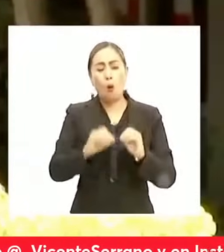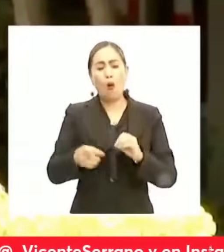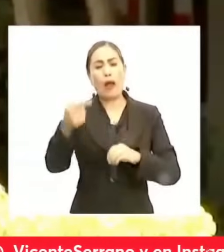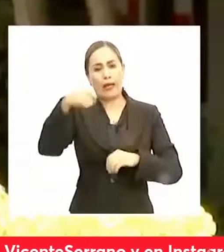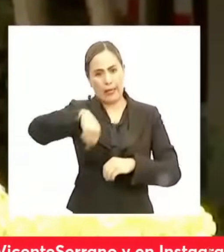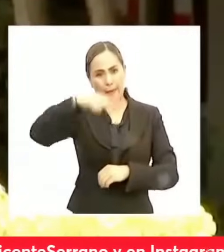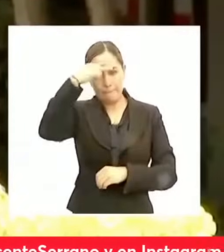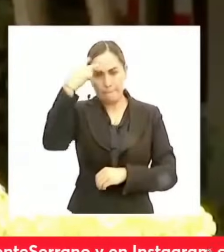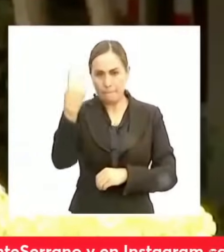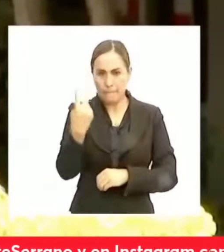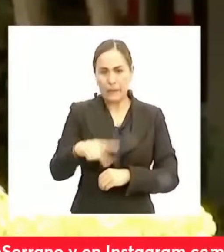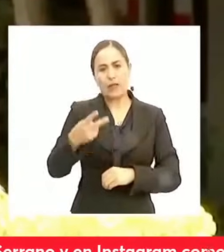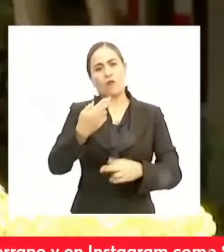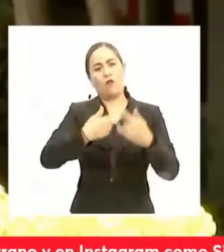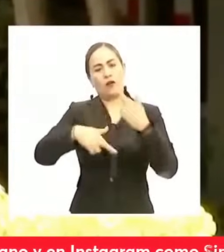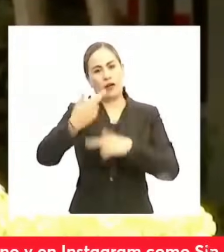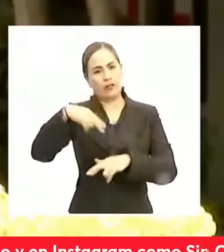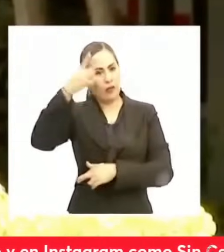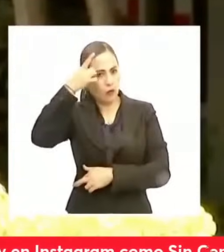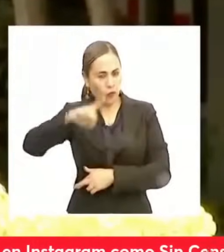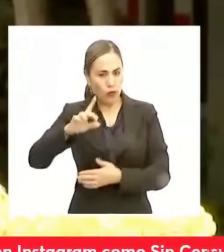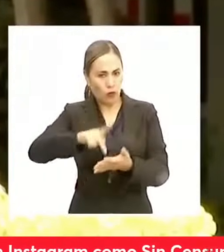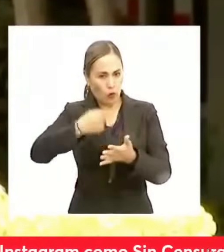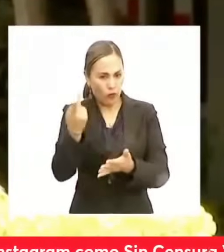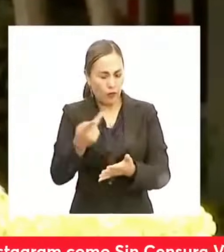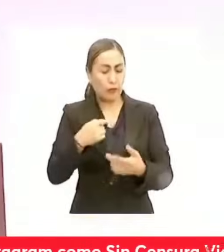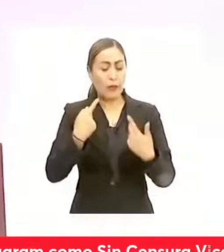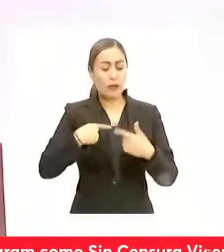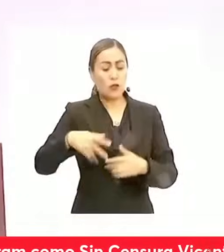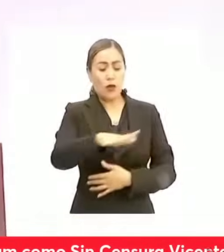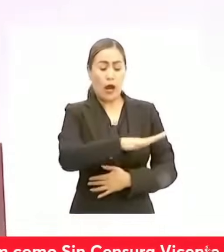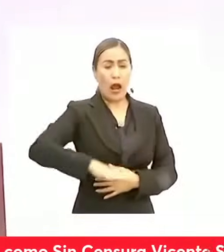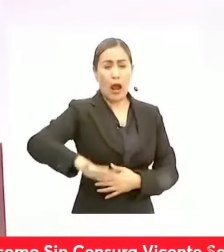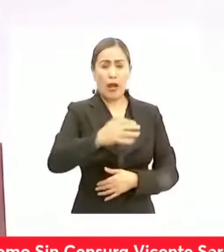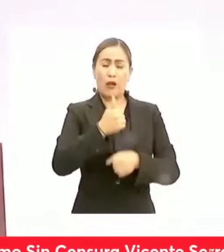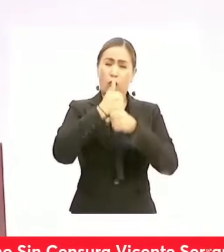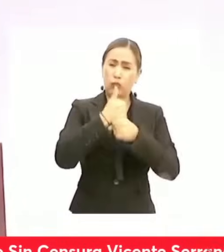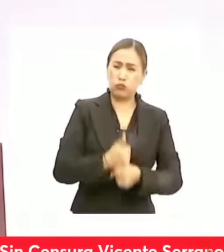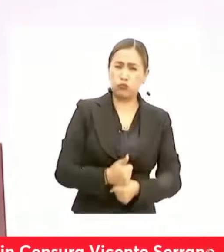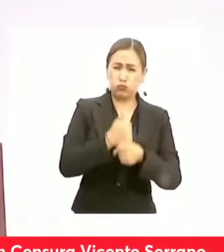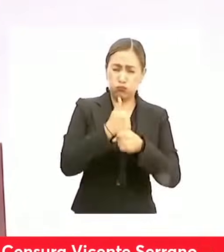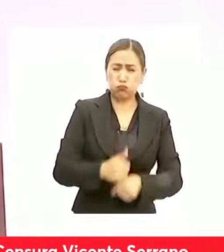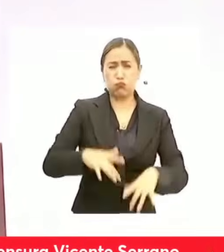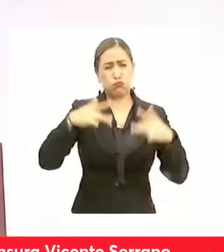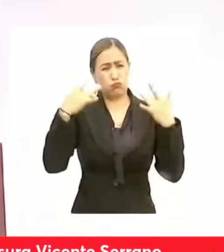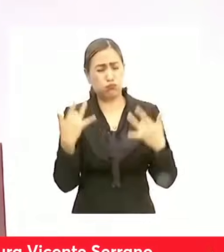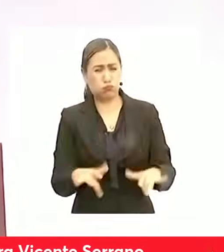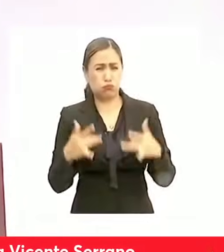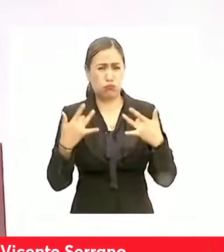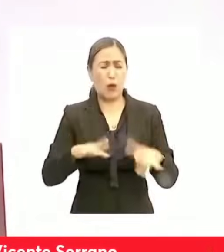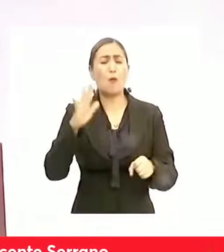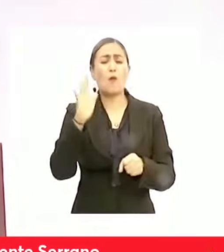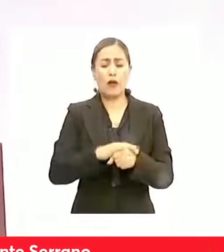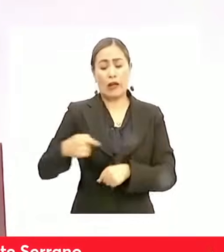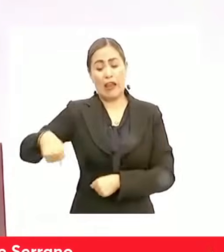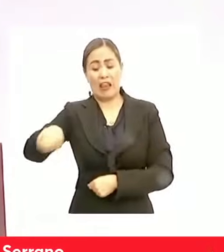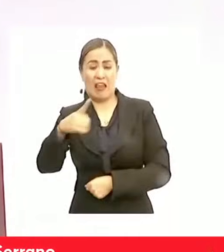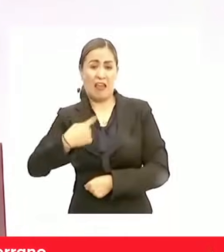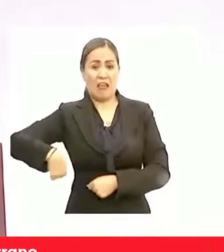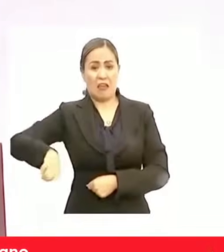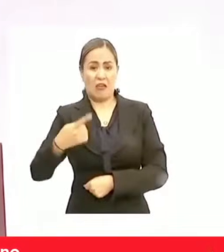solo producía sufrimiento y dolor a los mexicanos para complacencia y lucro de